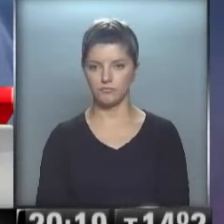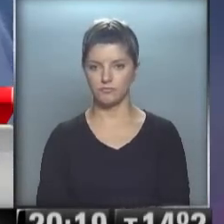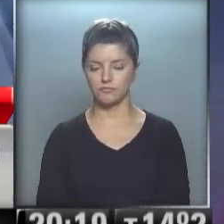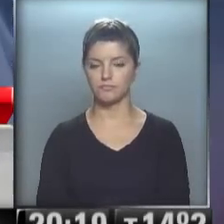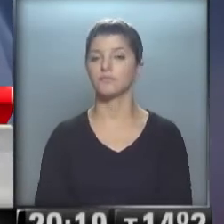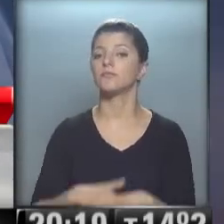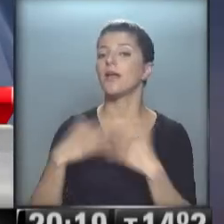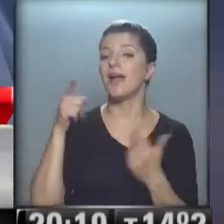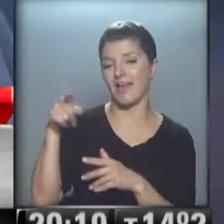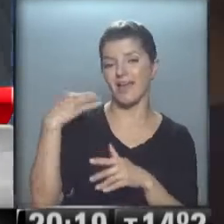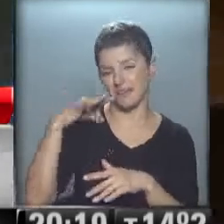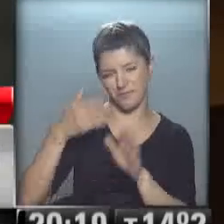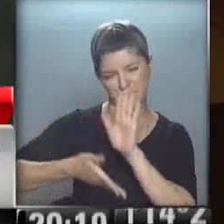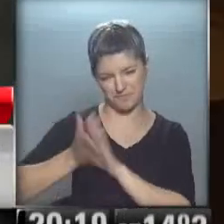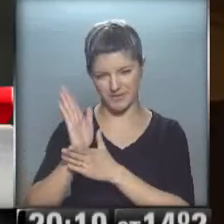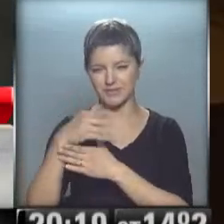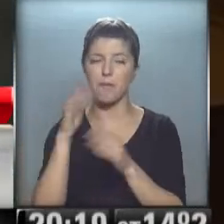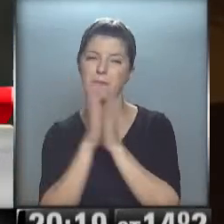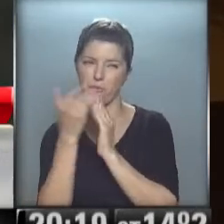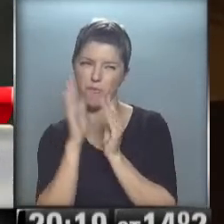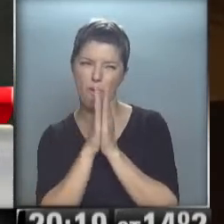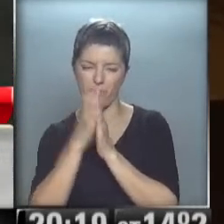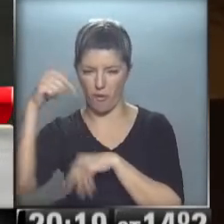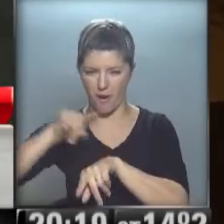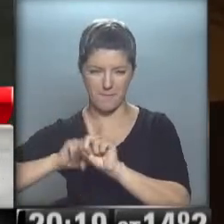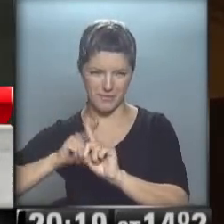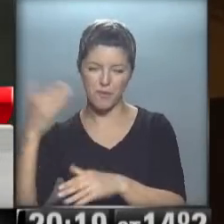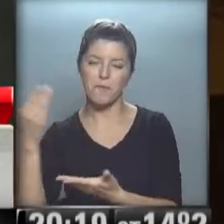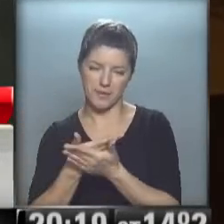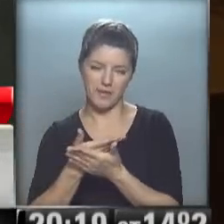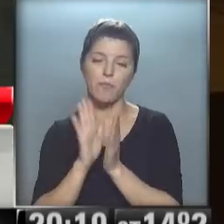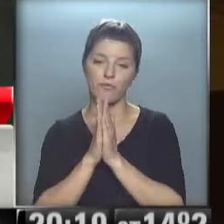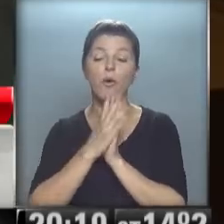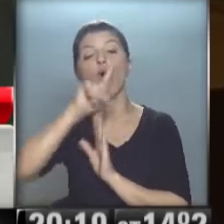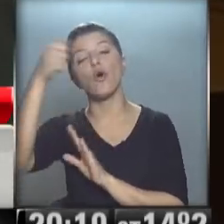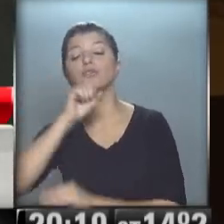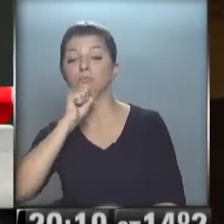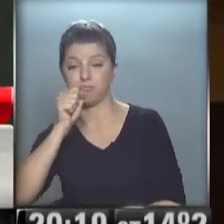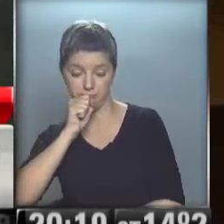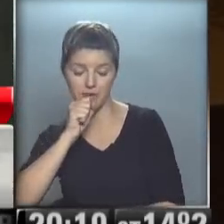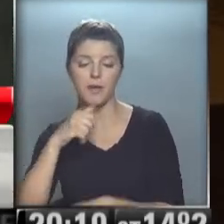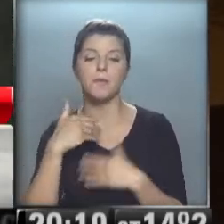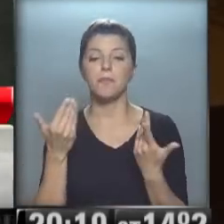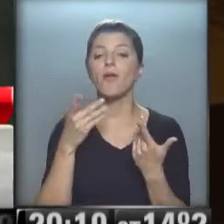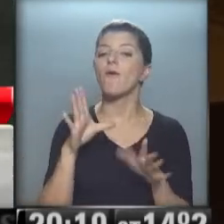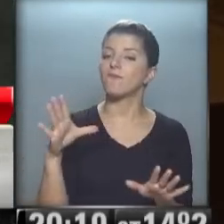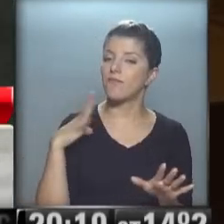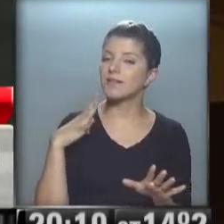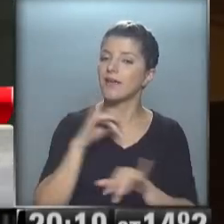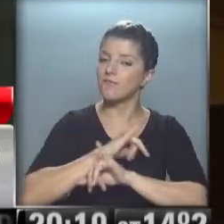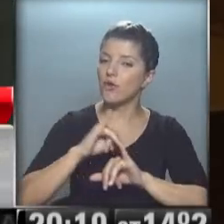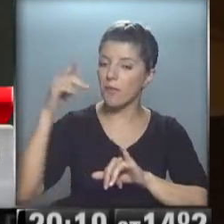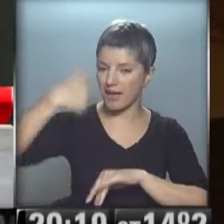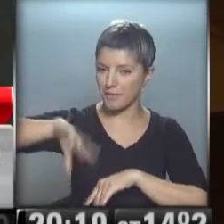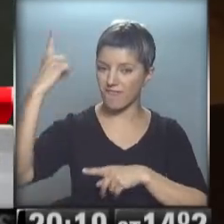Cecilia, el maestro tiene que retirarse, me lo están pidiendo en este momento de otros medios, pero bueno, nos queda anunciar este